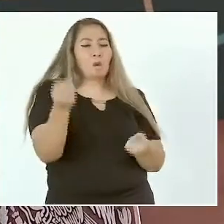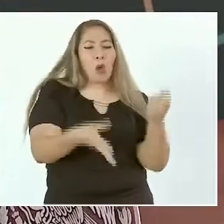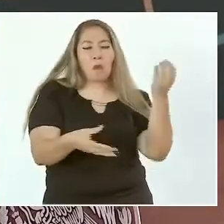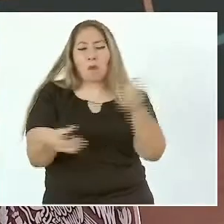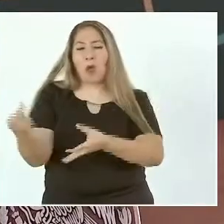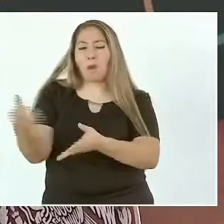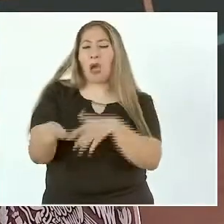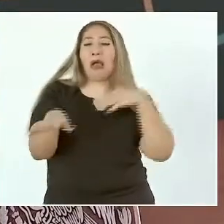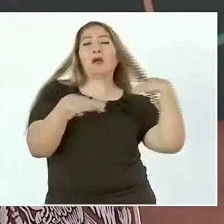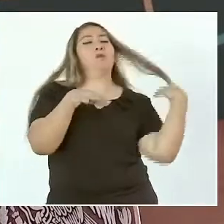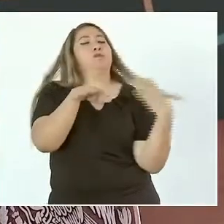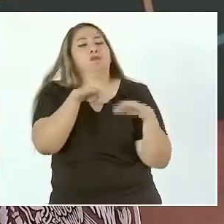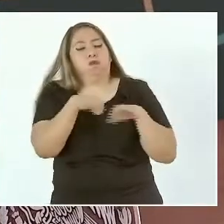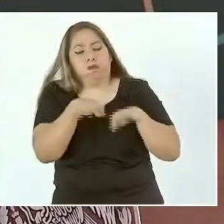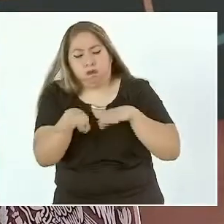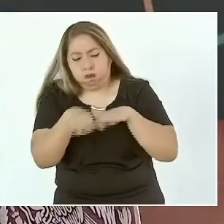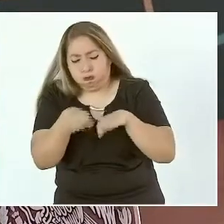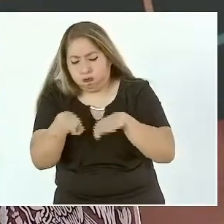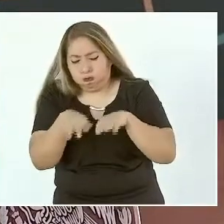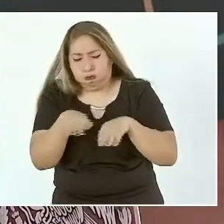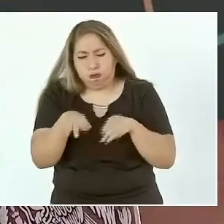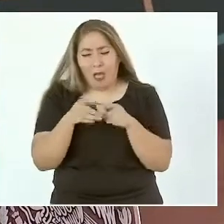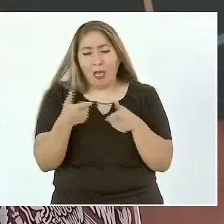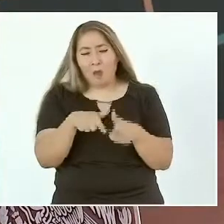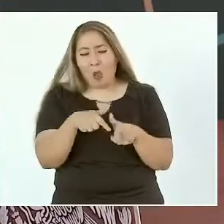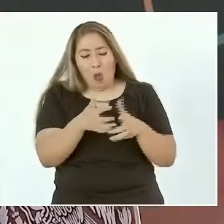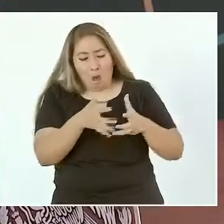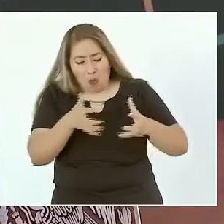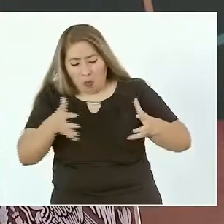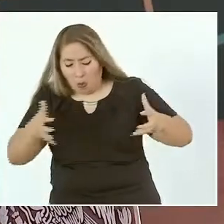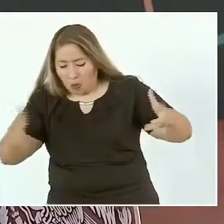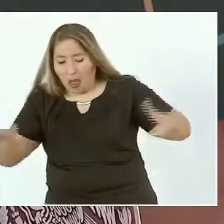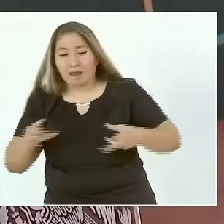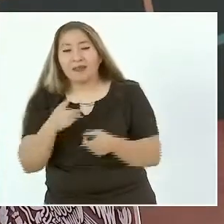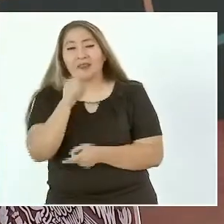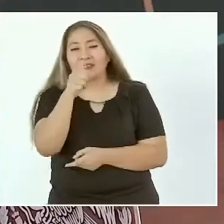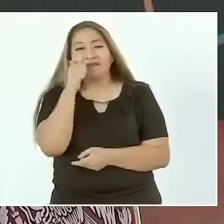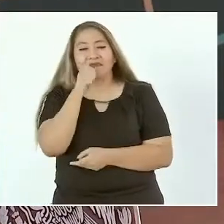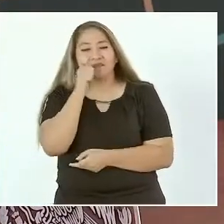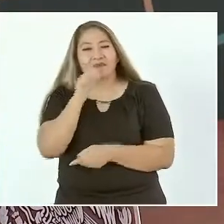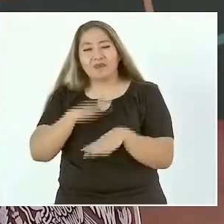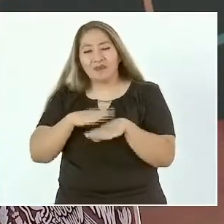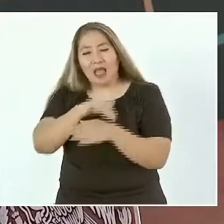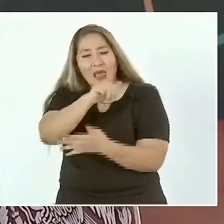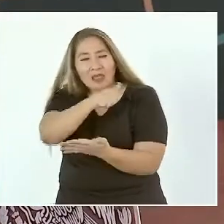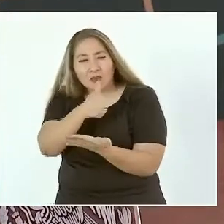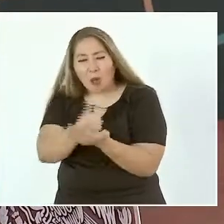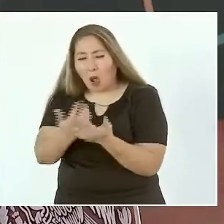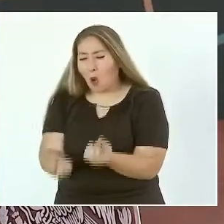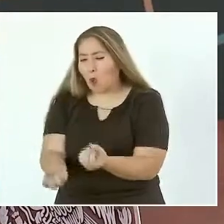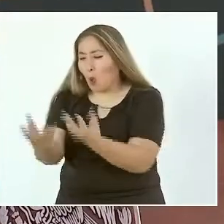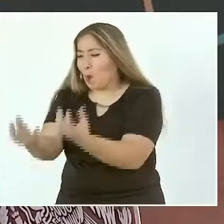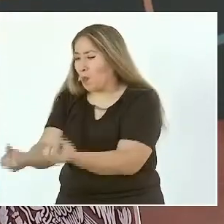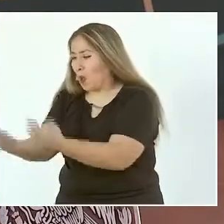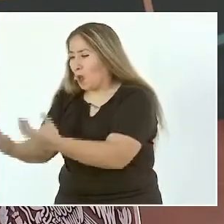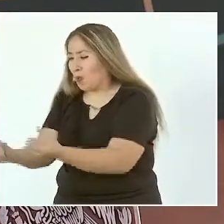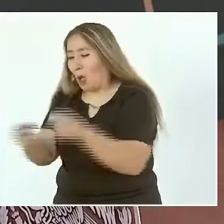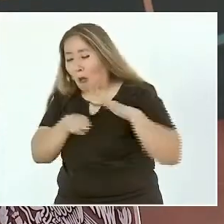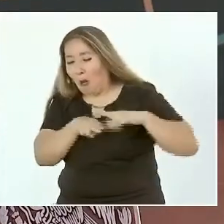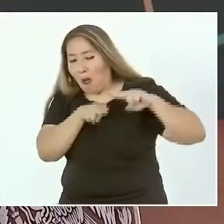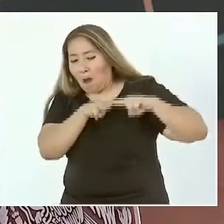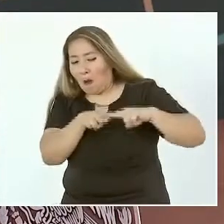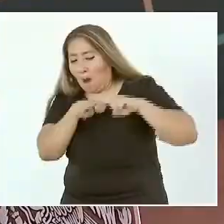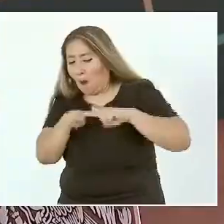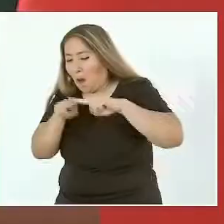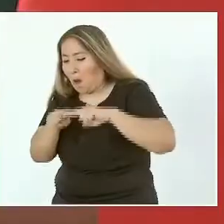trabajo al desarrollo económico de los poblados donde se asentaron y con sus actividades dinamizaron las ciudades que iban surgiendo a lo largo del ferrocarril y las